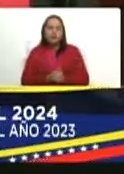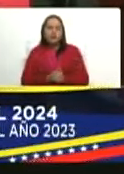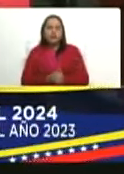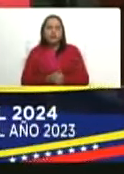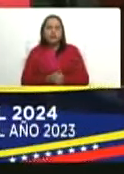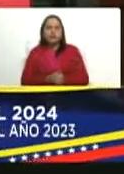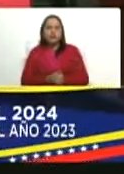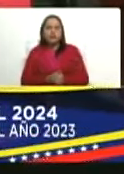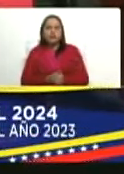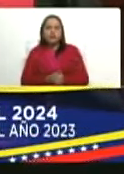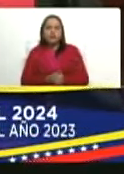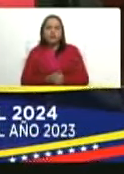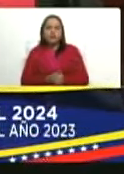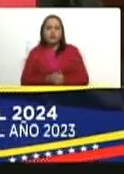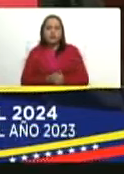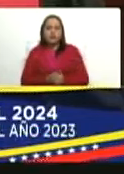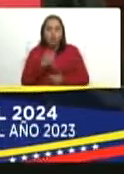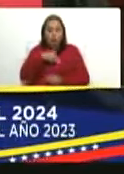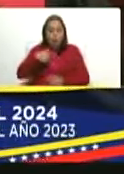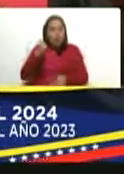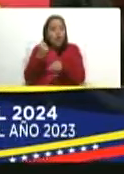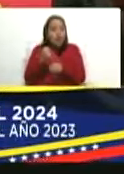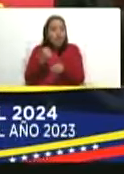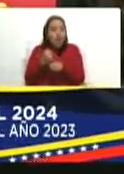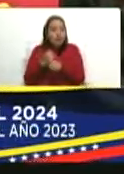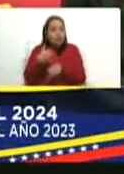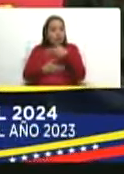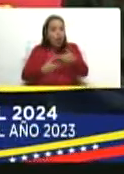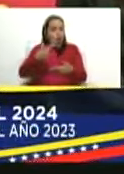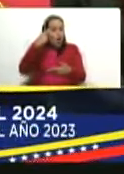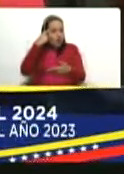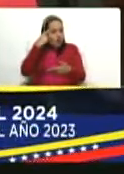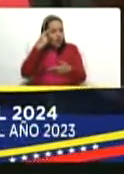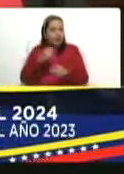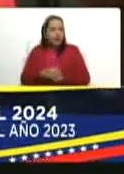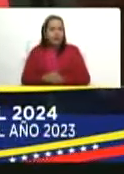desde nuestra práctica de trabajo cotidiana,